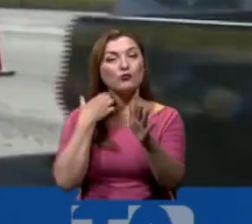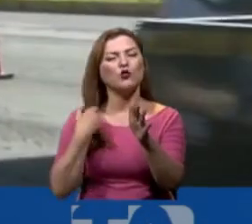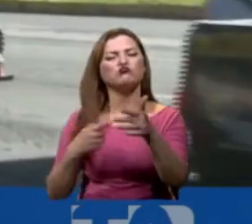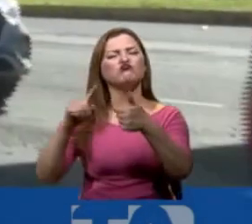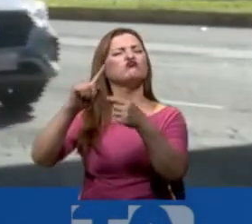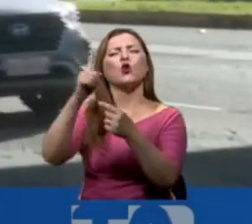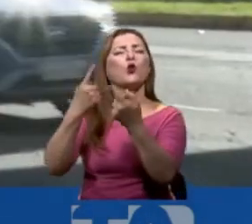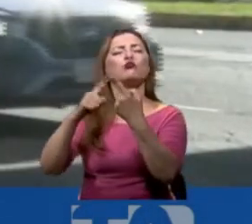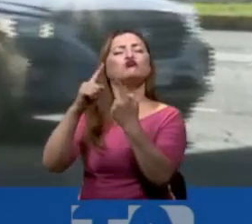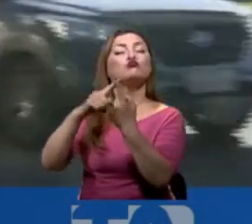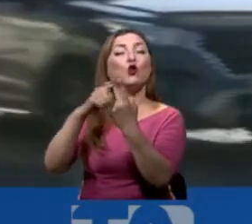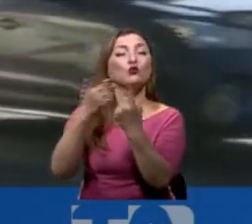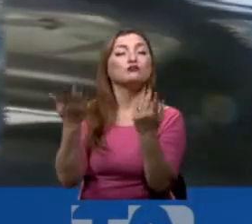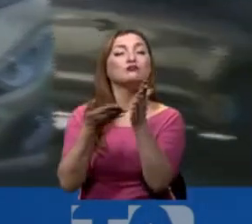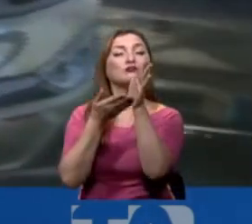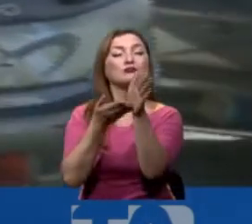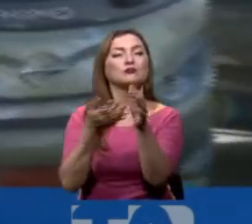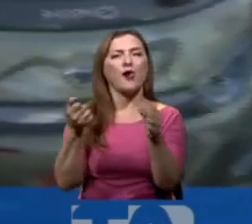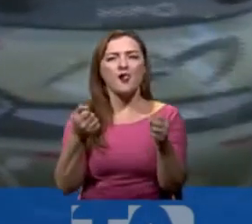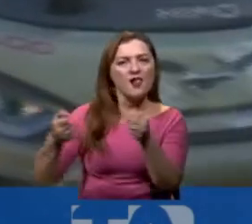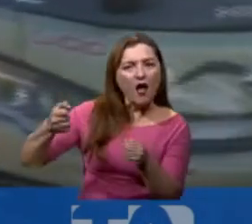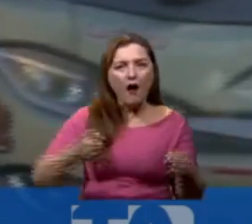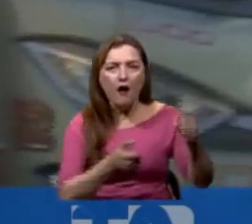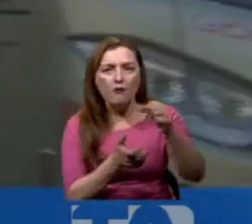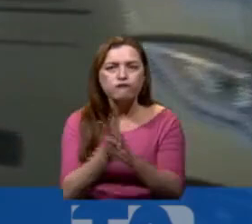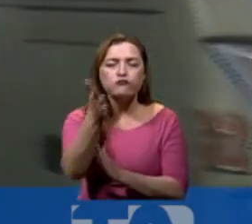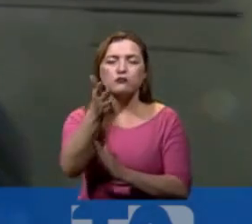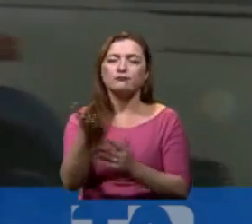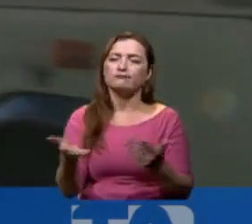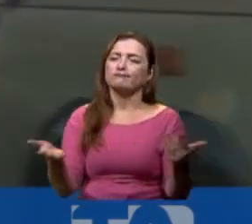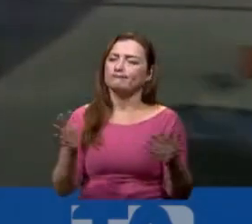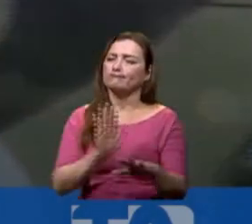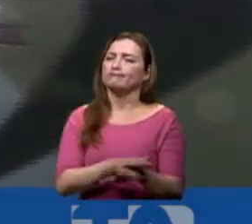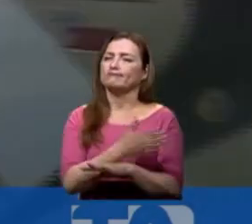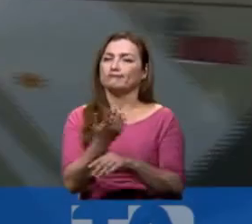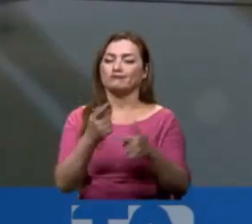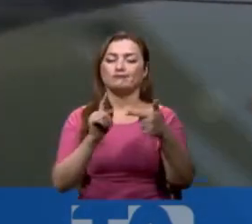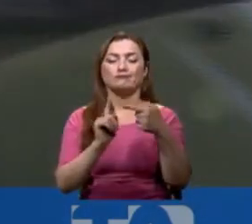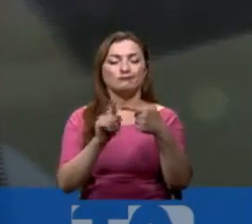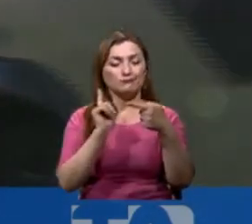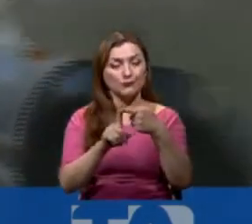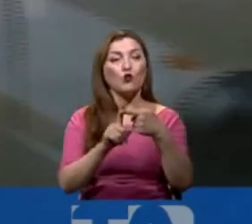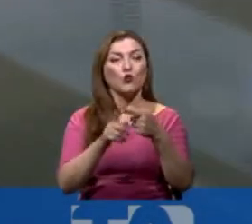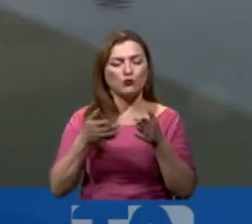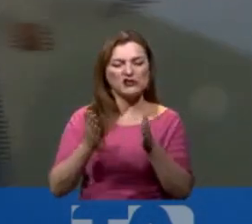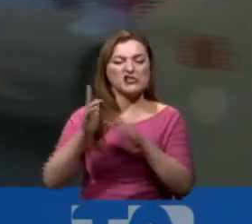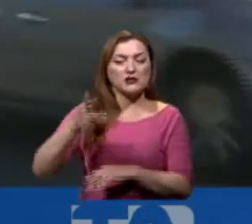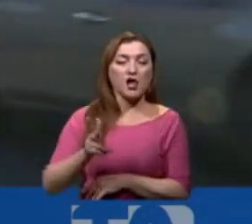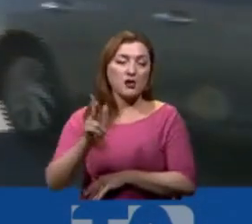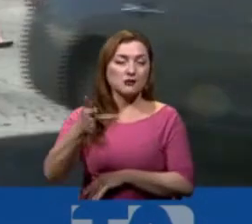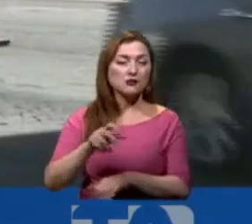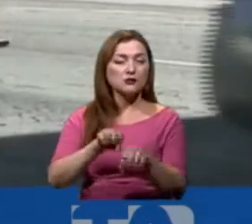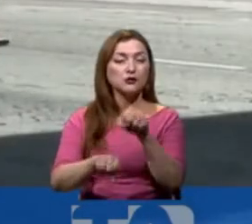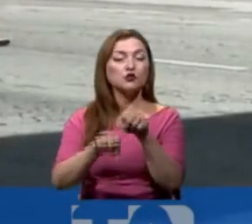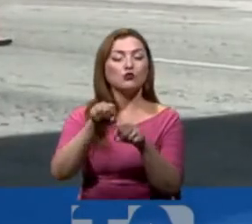ellas es el tema del exceso de velocidad, también las condiciones de la avenida Simón